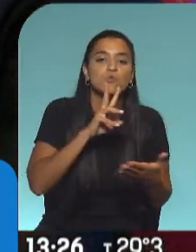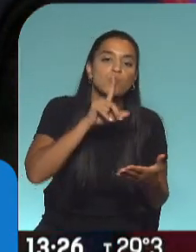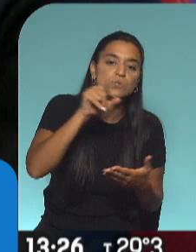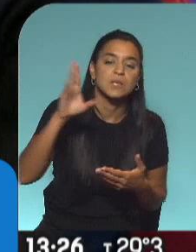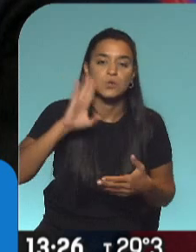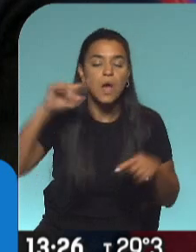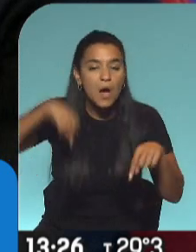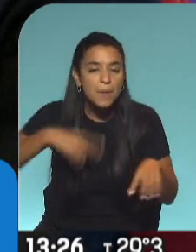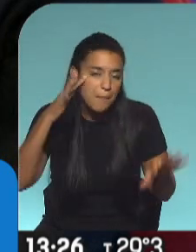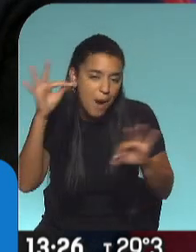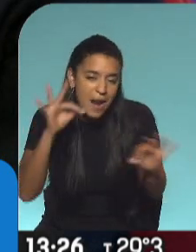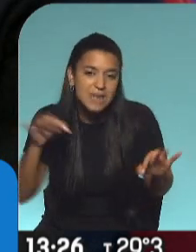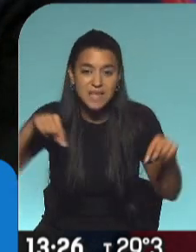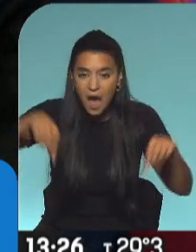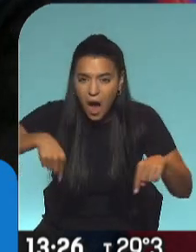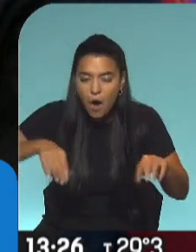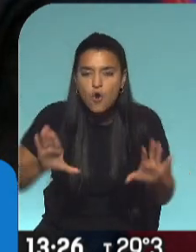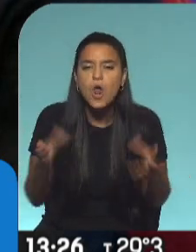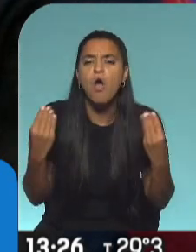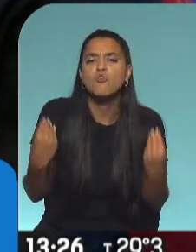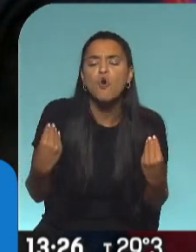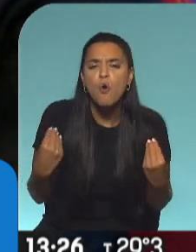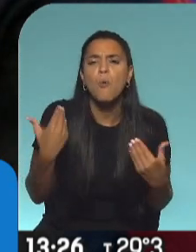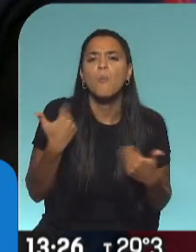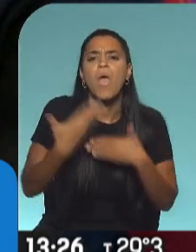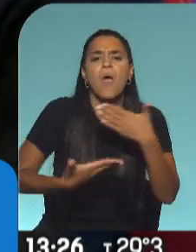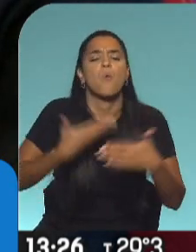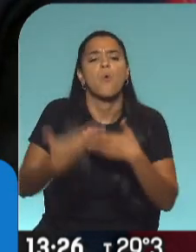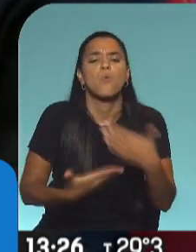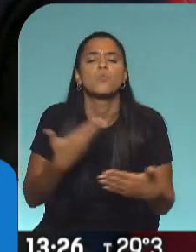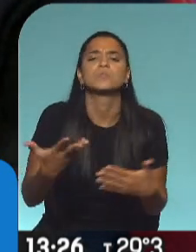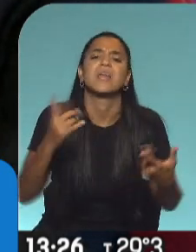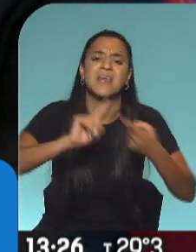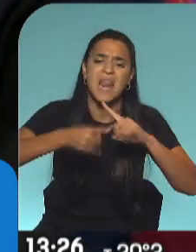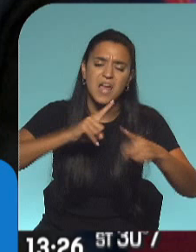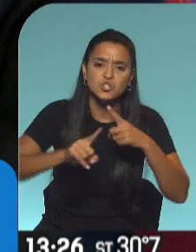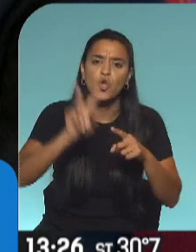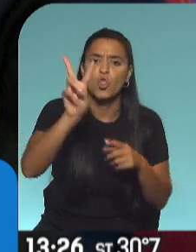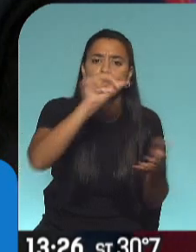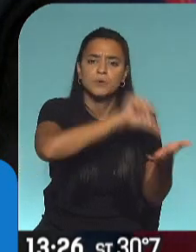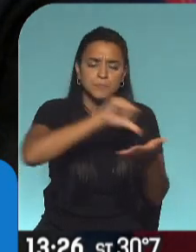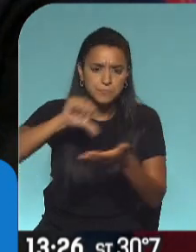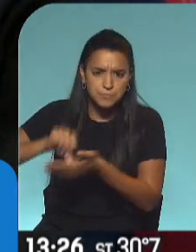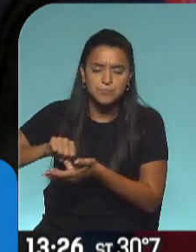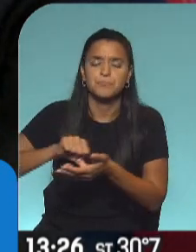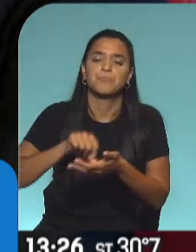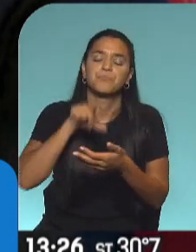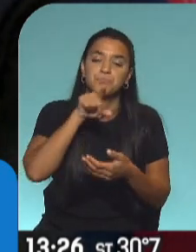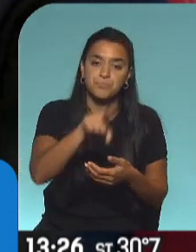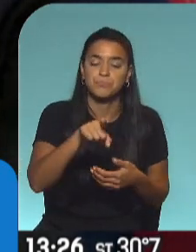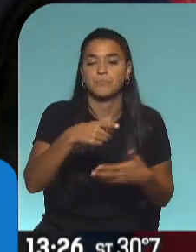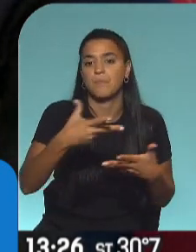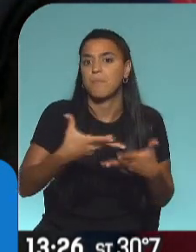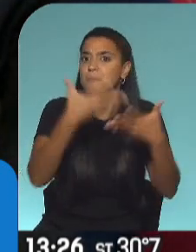Unidos. Vamos a analizar ahora cómo pueden evolucionar las relaciones bilaterales entre estos dos países, entre la